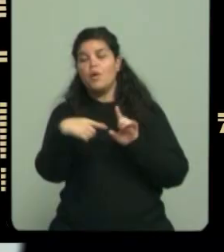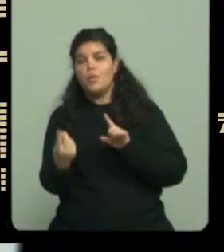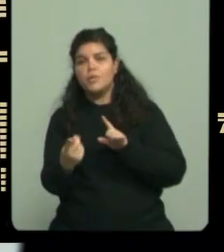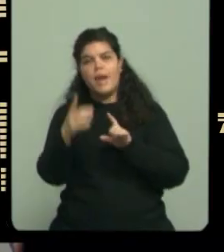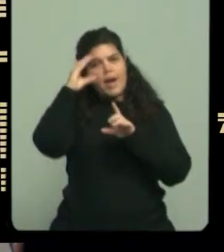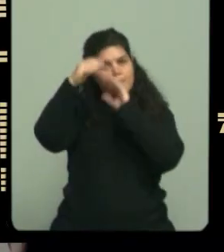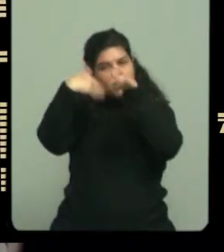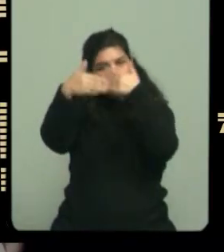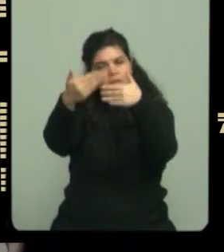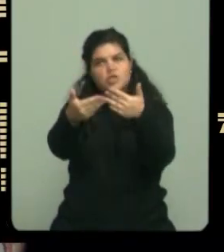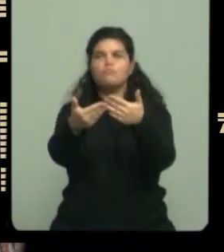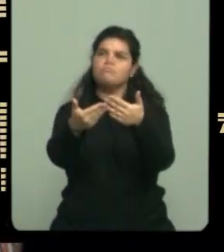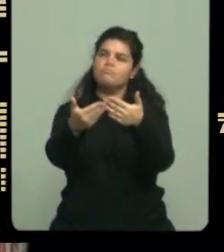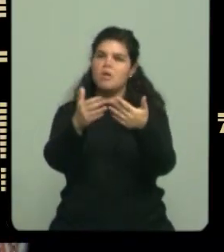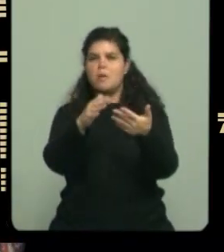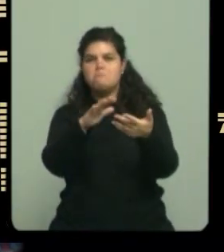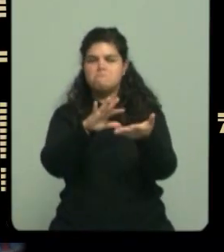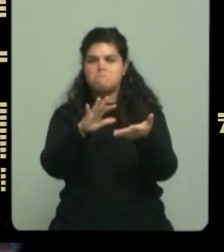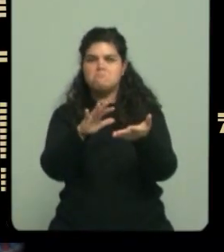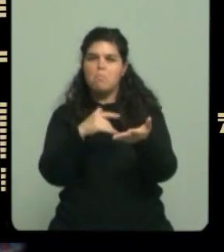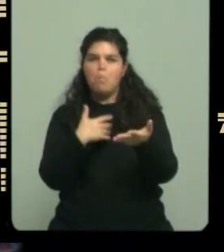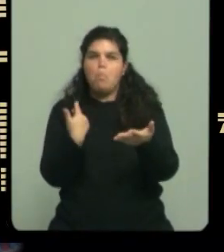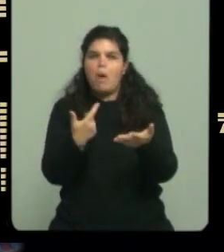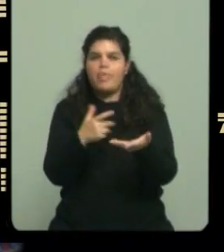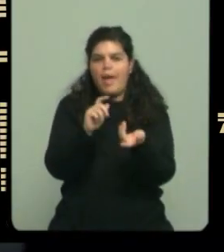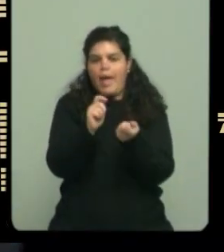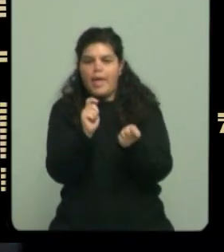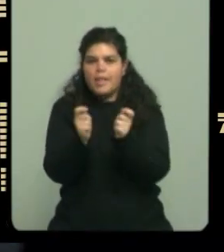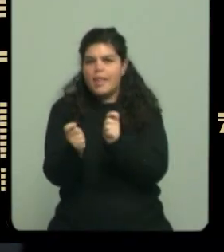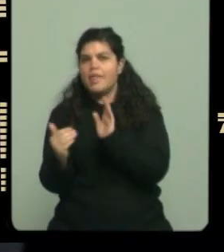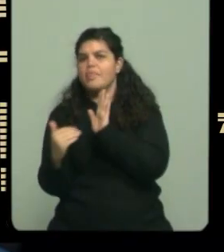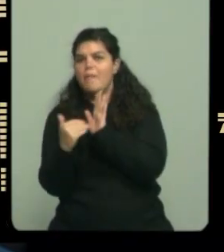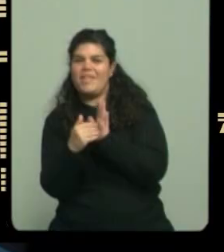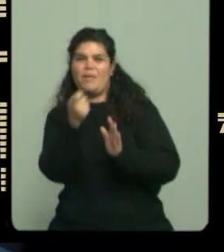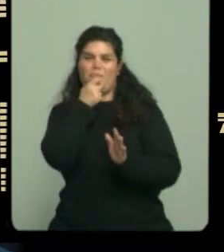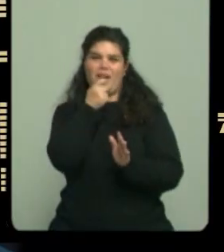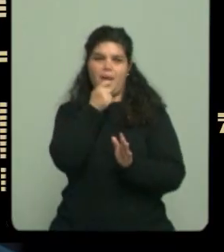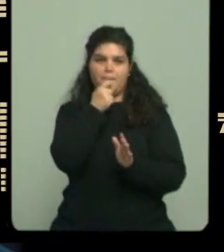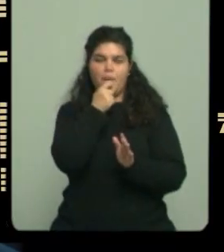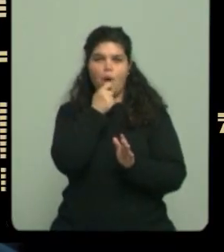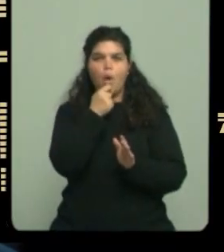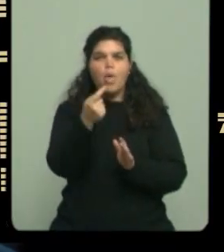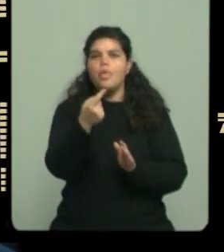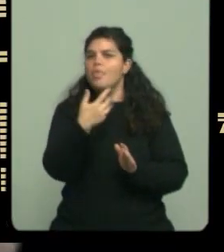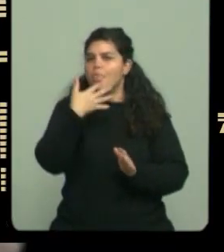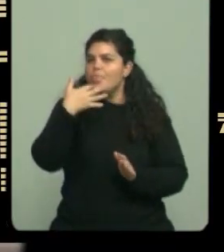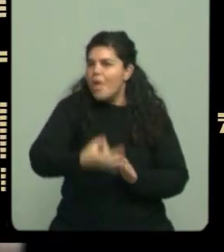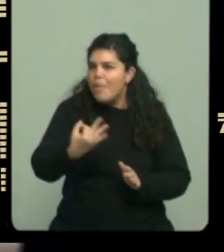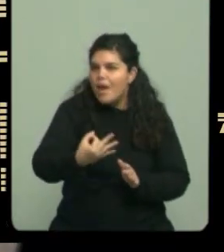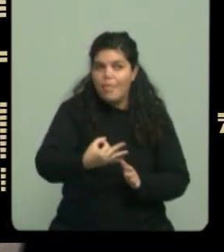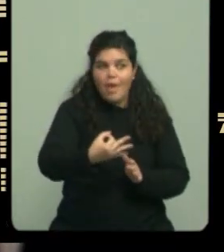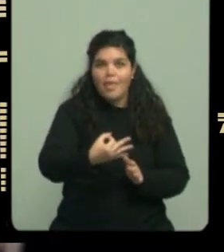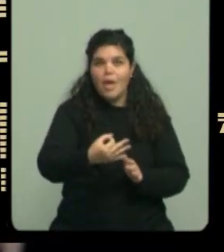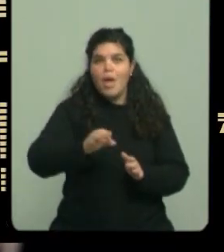distintas capacitaciones que pueden ser un poco más como intervenidas. Por ejemplo, a raíz de un caso se puede ir a trabajar con ese